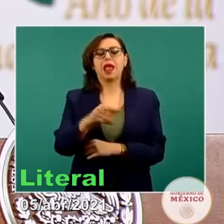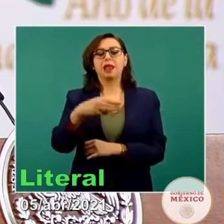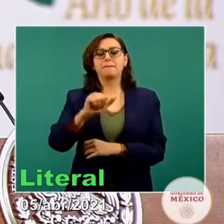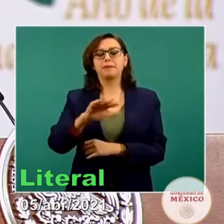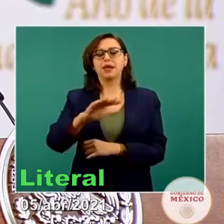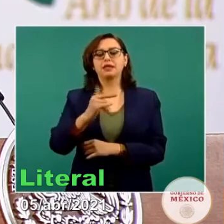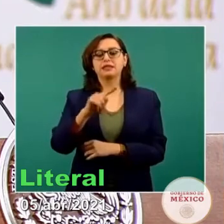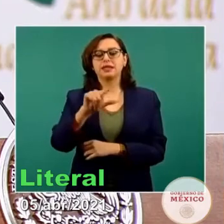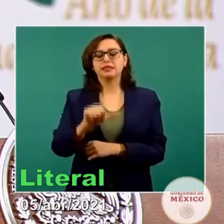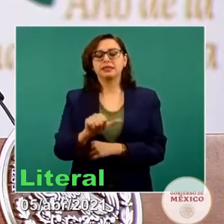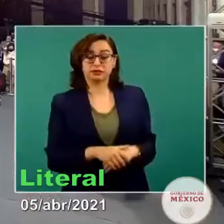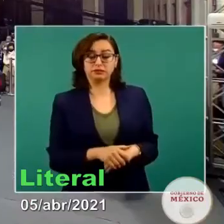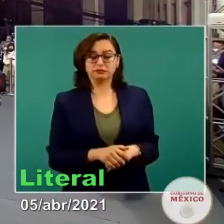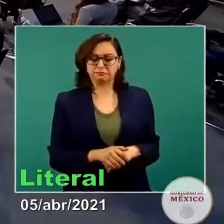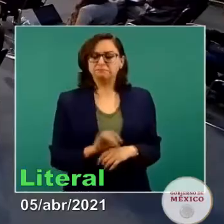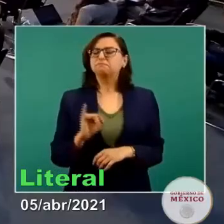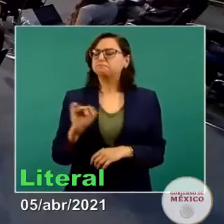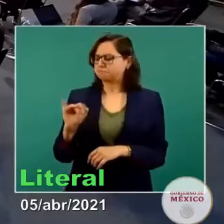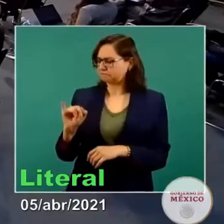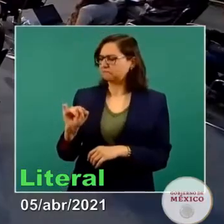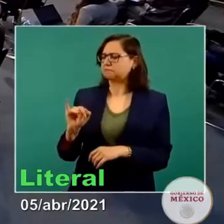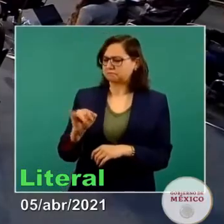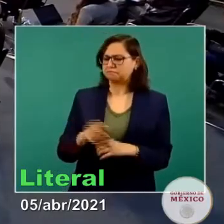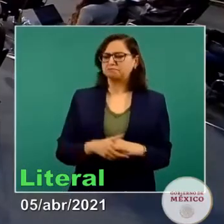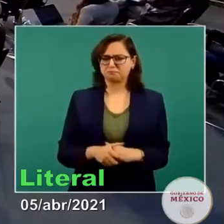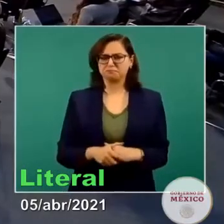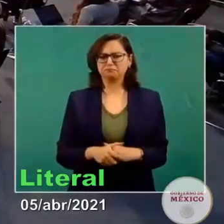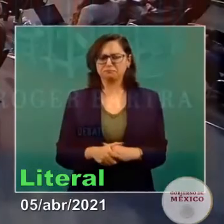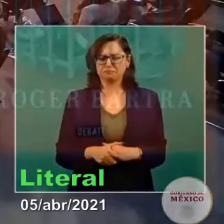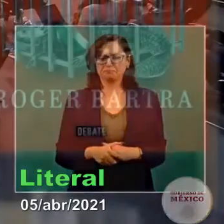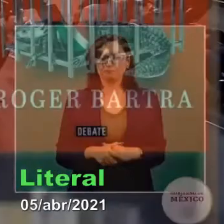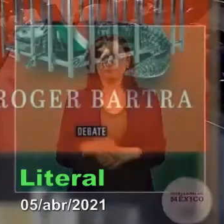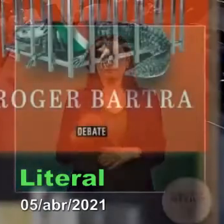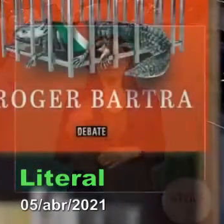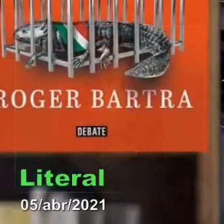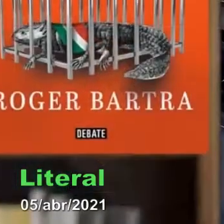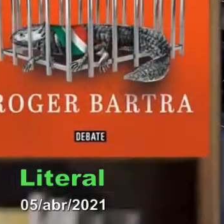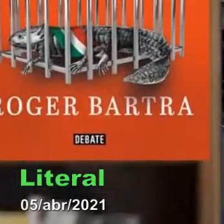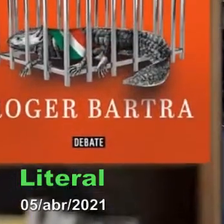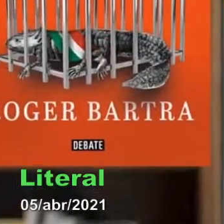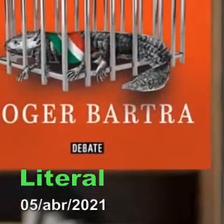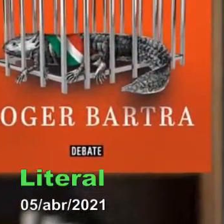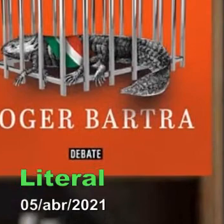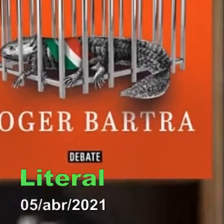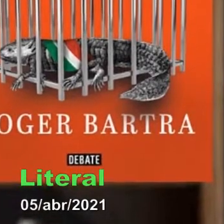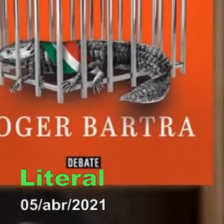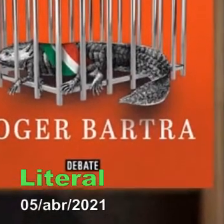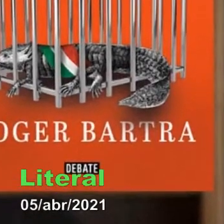del Partido Comunista. A lo que voy es, se cansó de ser como era